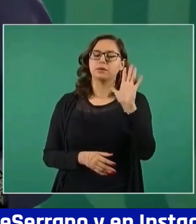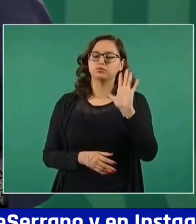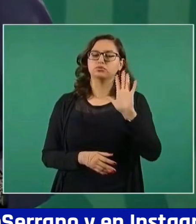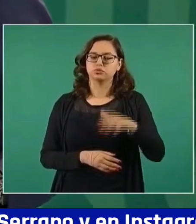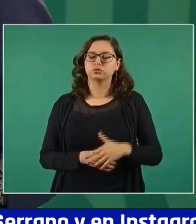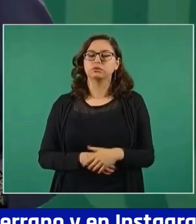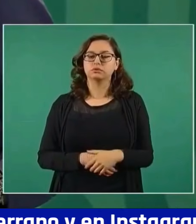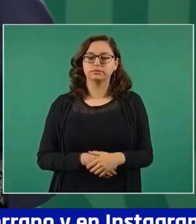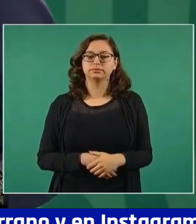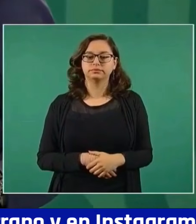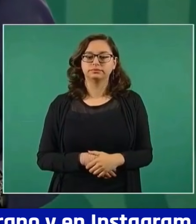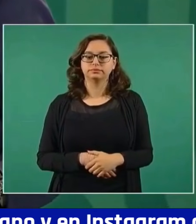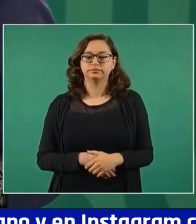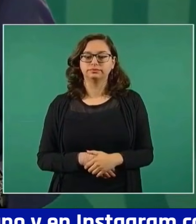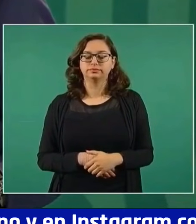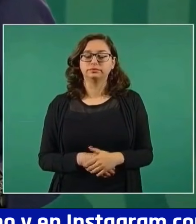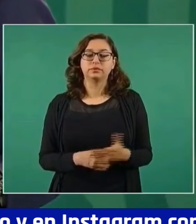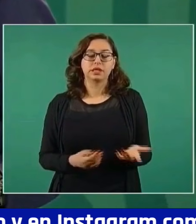dirigentes, a